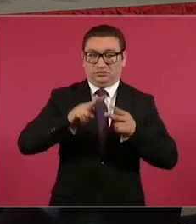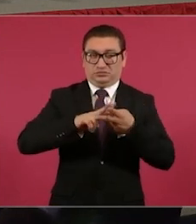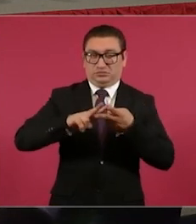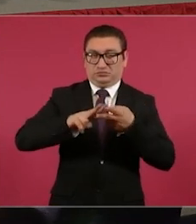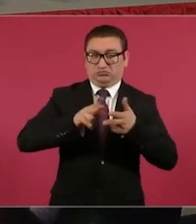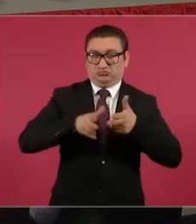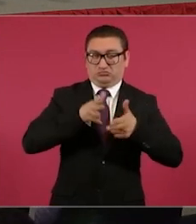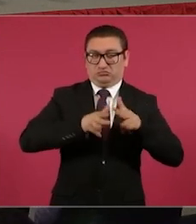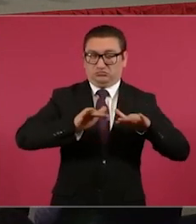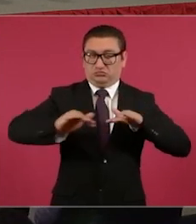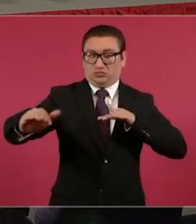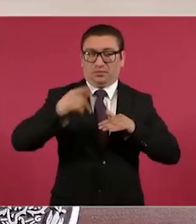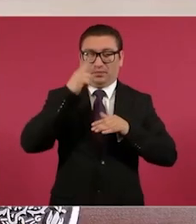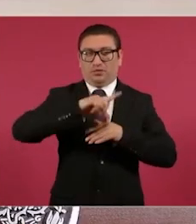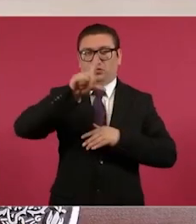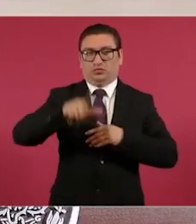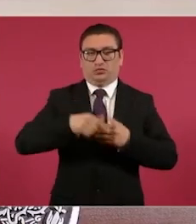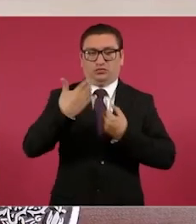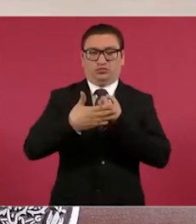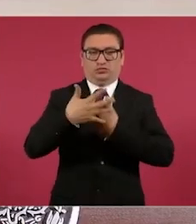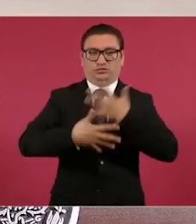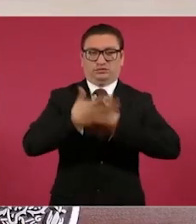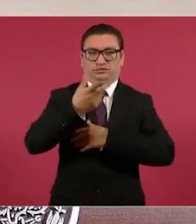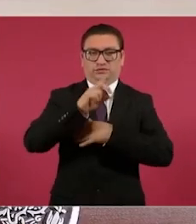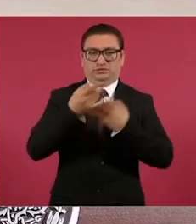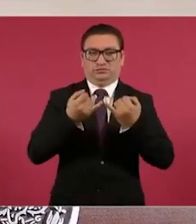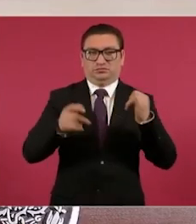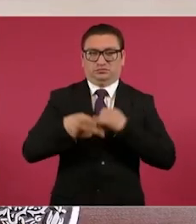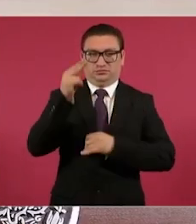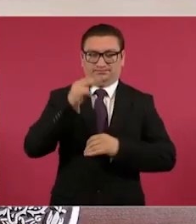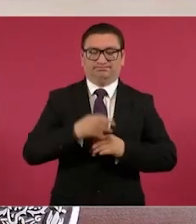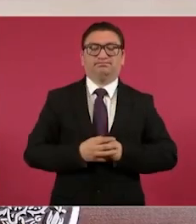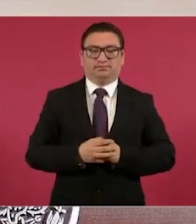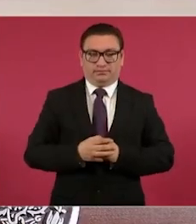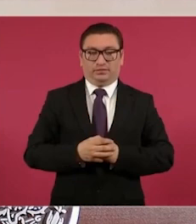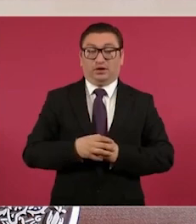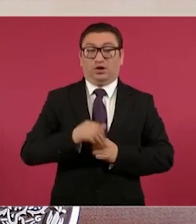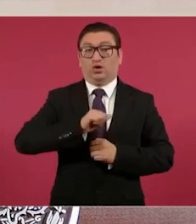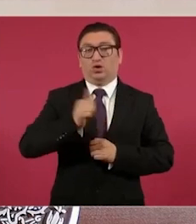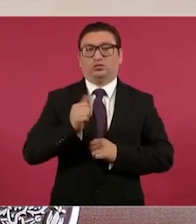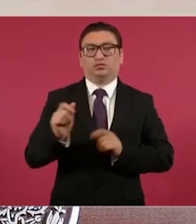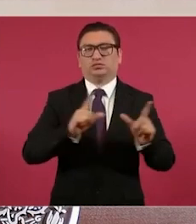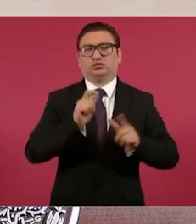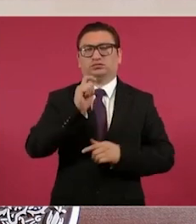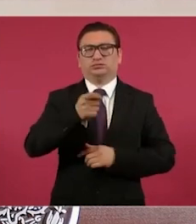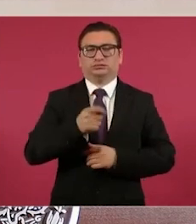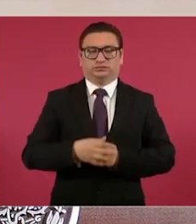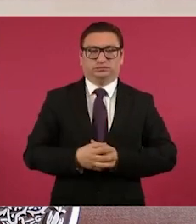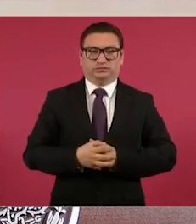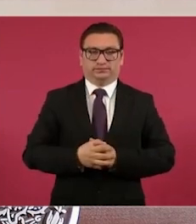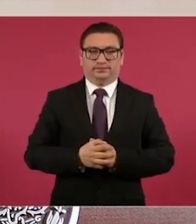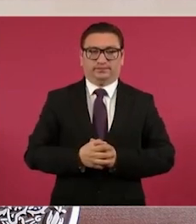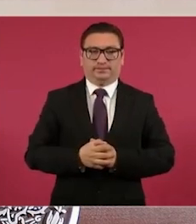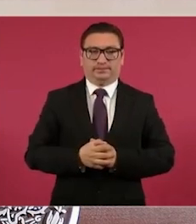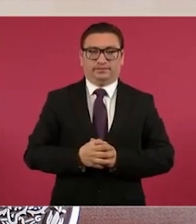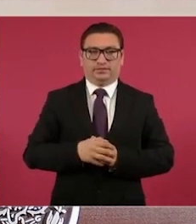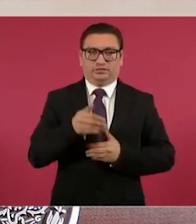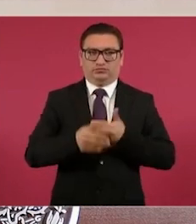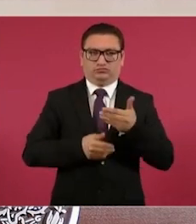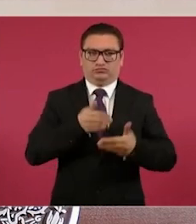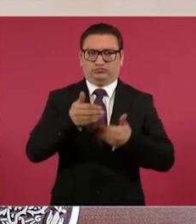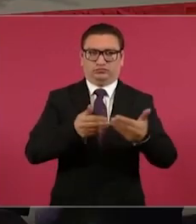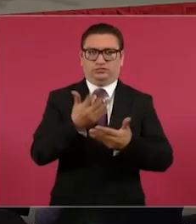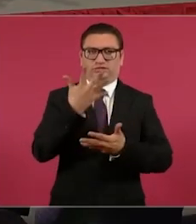los últimos detalles para la inauguración del próximo 15 de diciembre. La siguiente, les pasamos un avance de